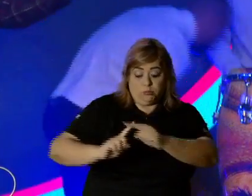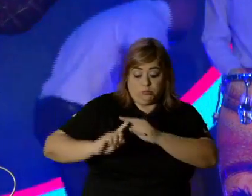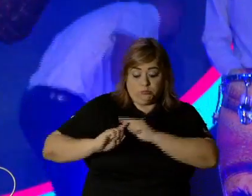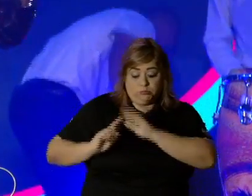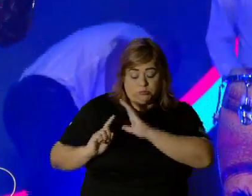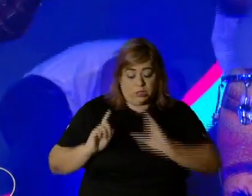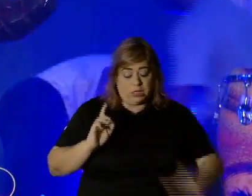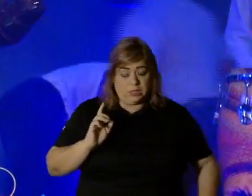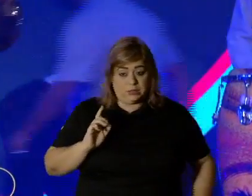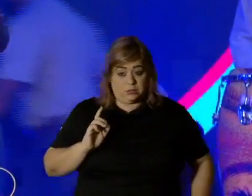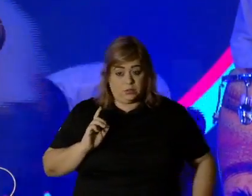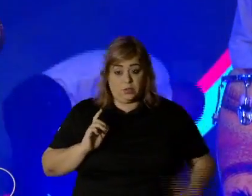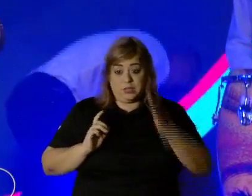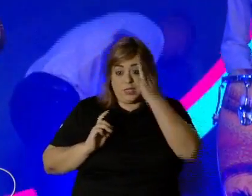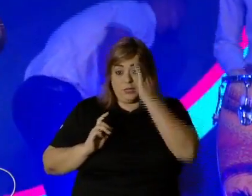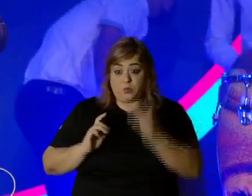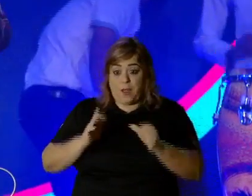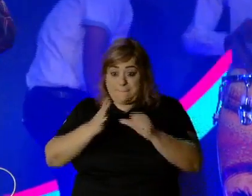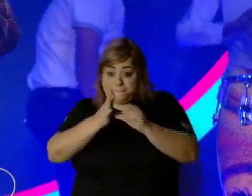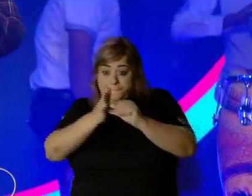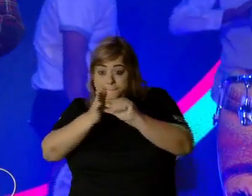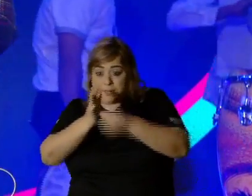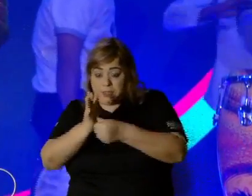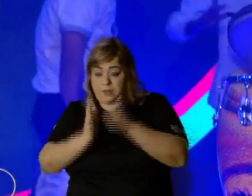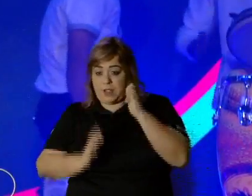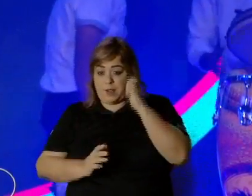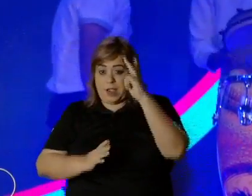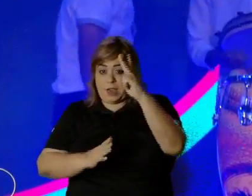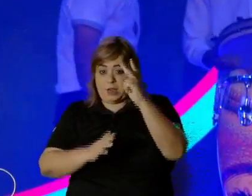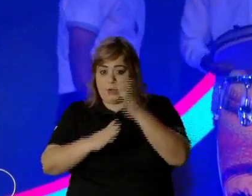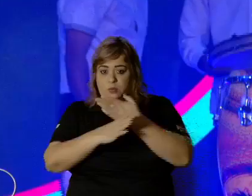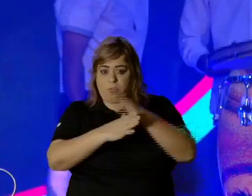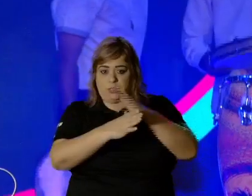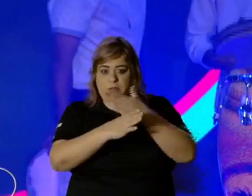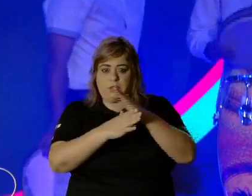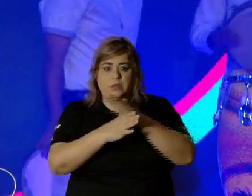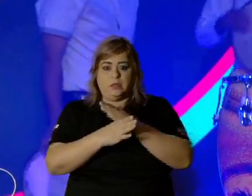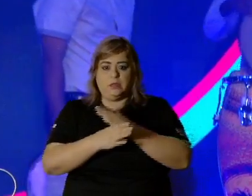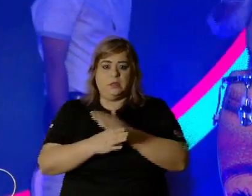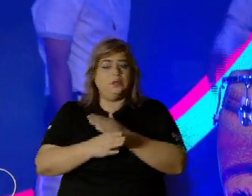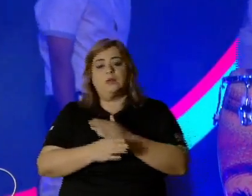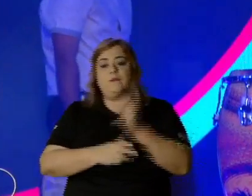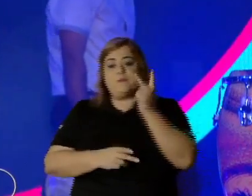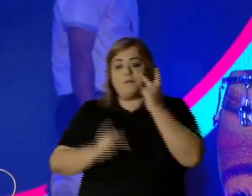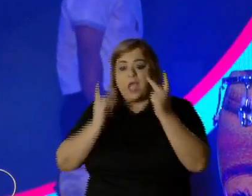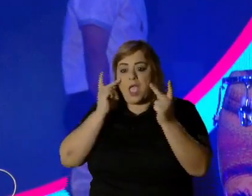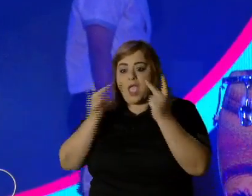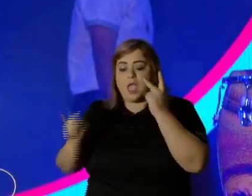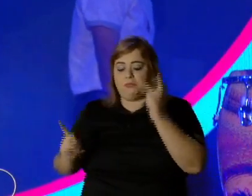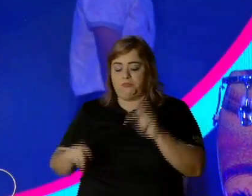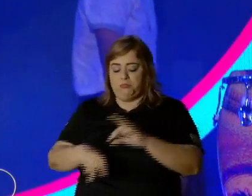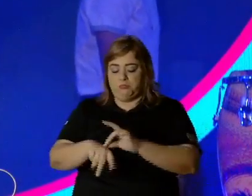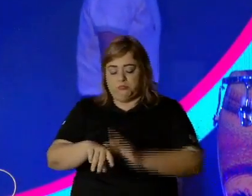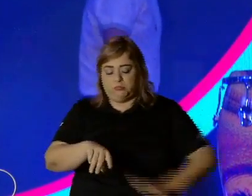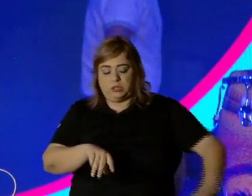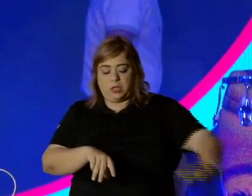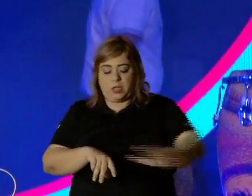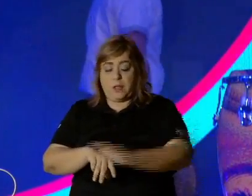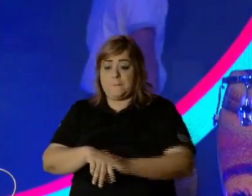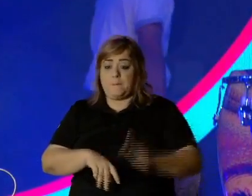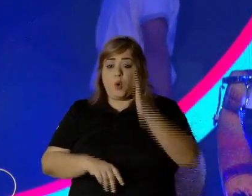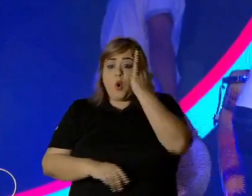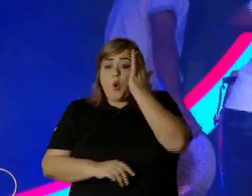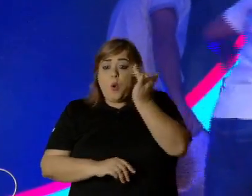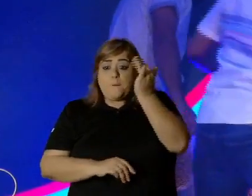en evangelizar y predicar el Evangelio precisamente es ese. No por el tiempo que estamos en la tierra, sino porque hay una